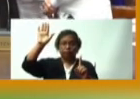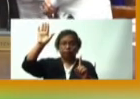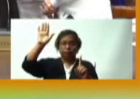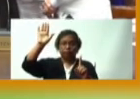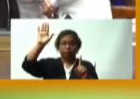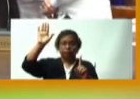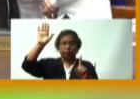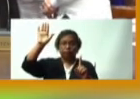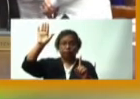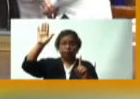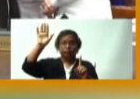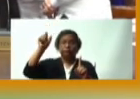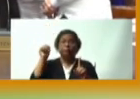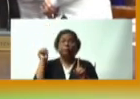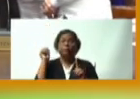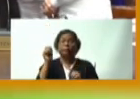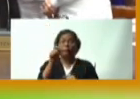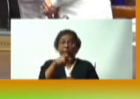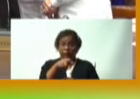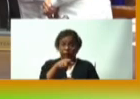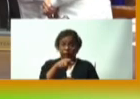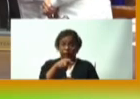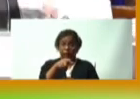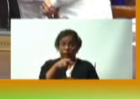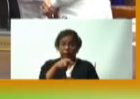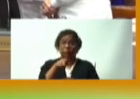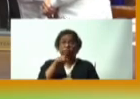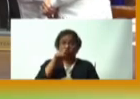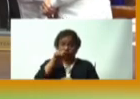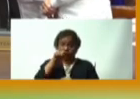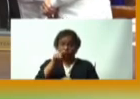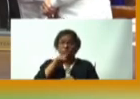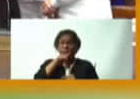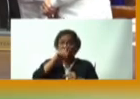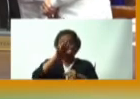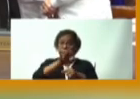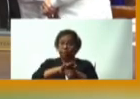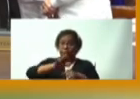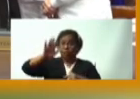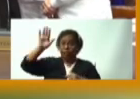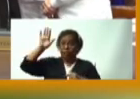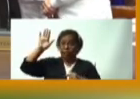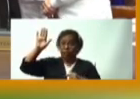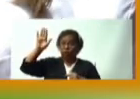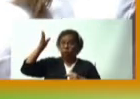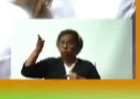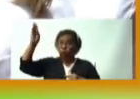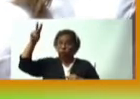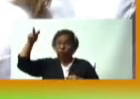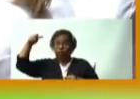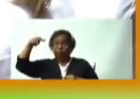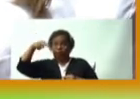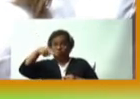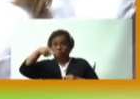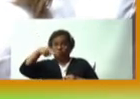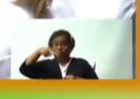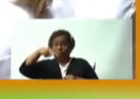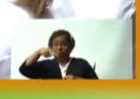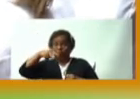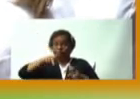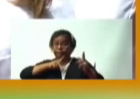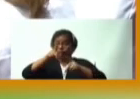cinco representantes aparte del senador cinco representantes en la cámara de diputados me parece que es